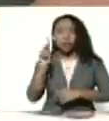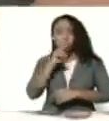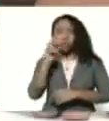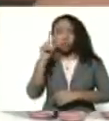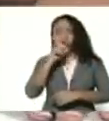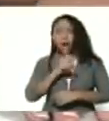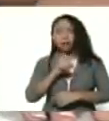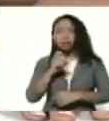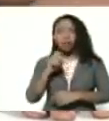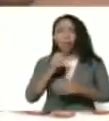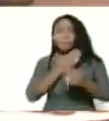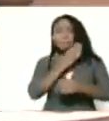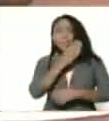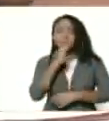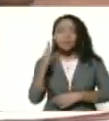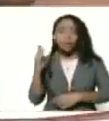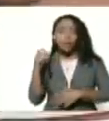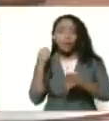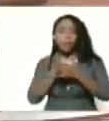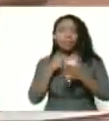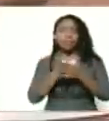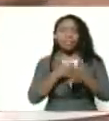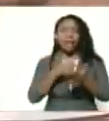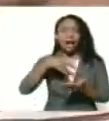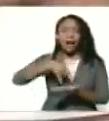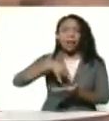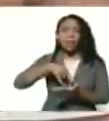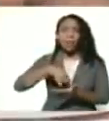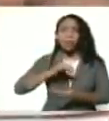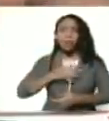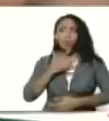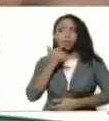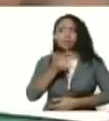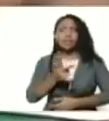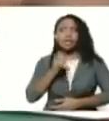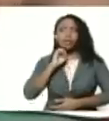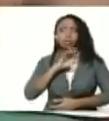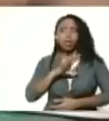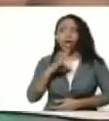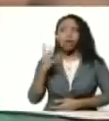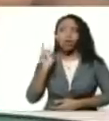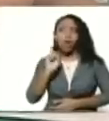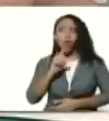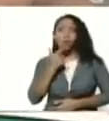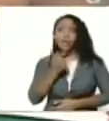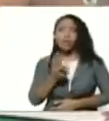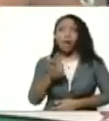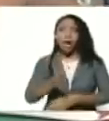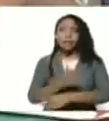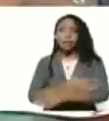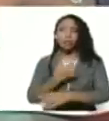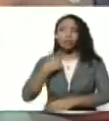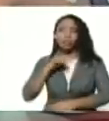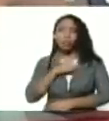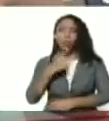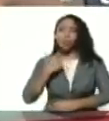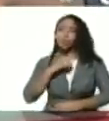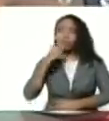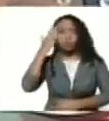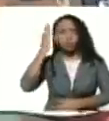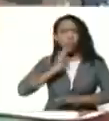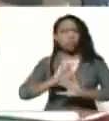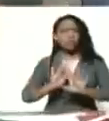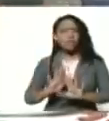200 años bicentenarios de la batalla de Carabobo, podemos contarle la historia, no como nos las contaron a nosotros, sino como ya nosotros sabemos